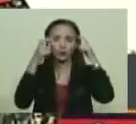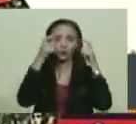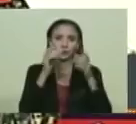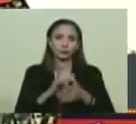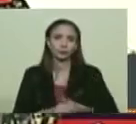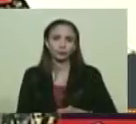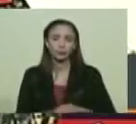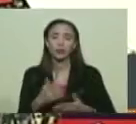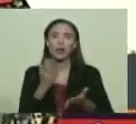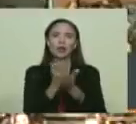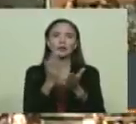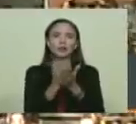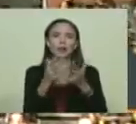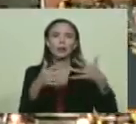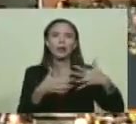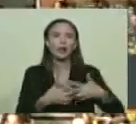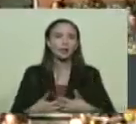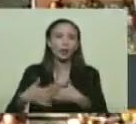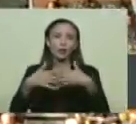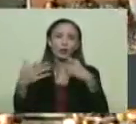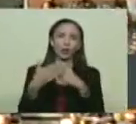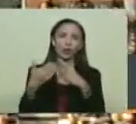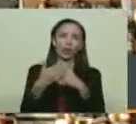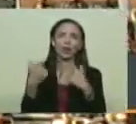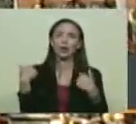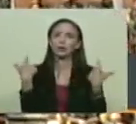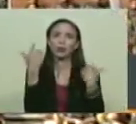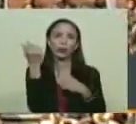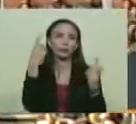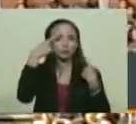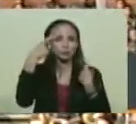cada vez que el imperialismo me ataca.